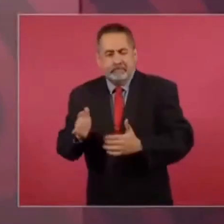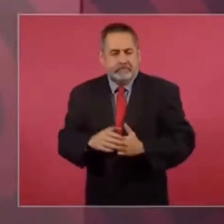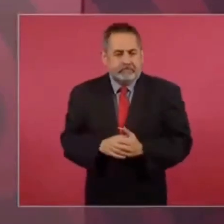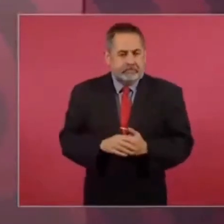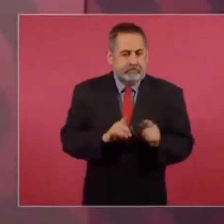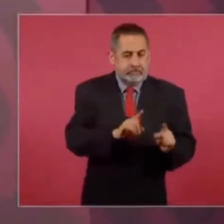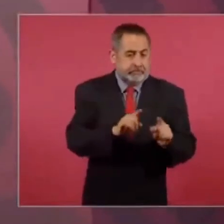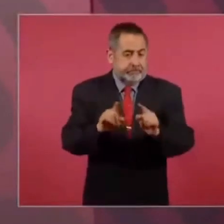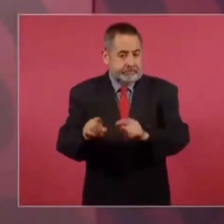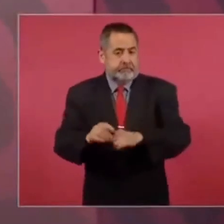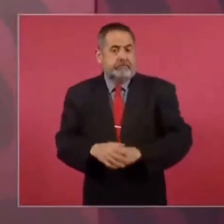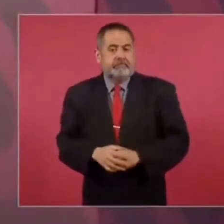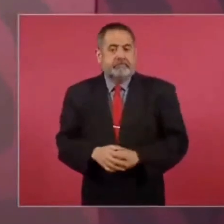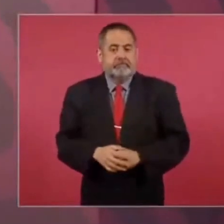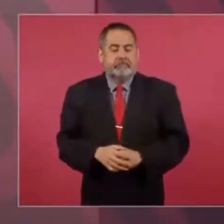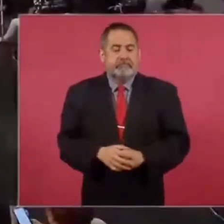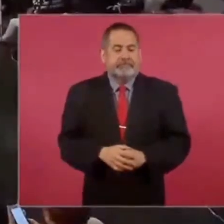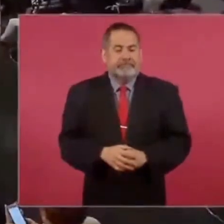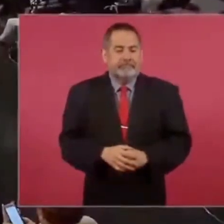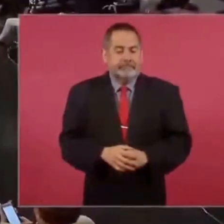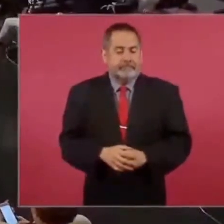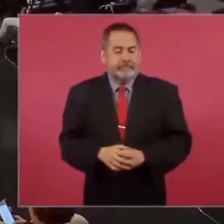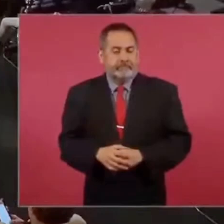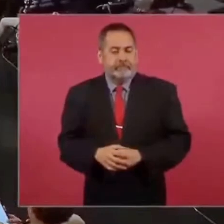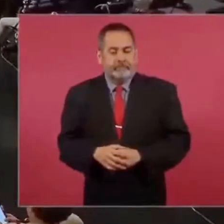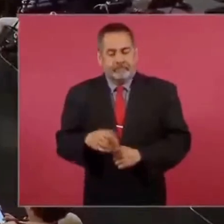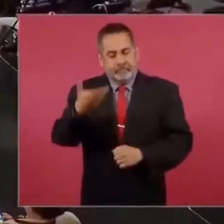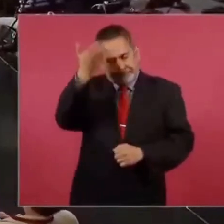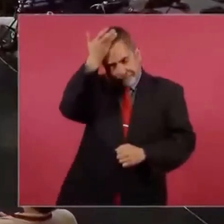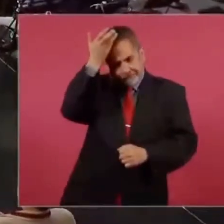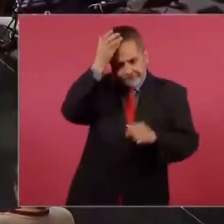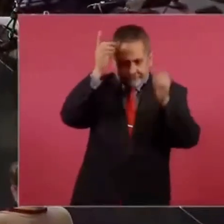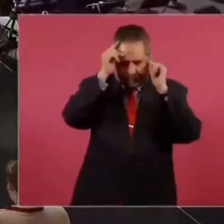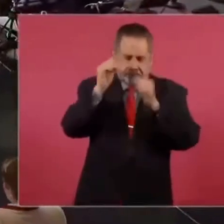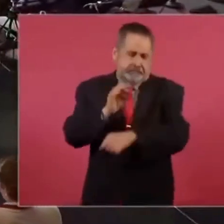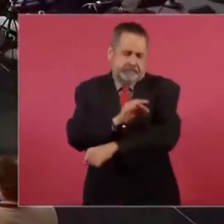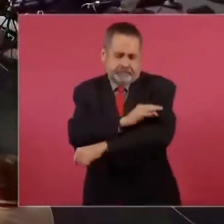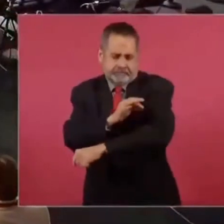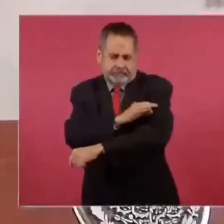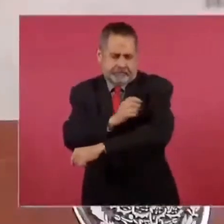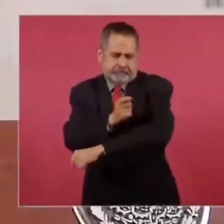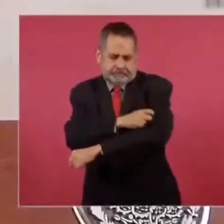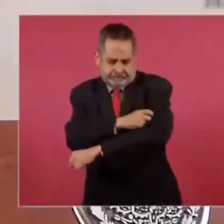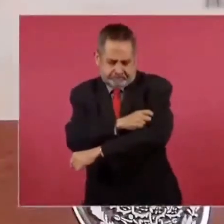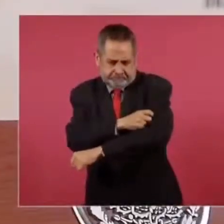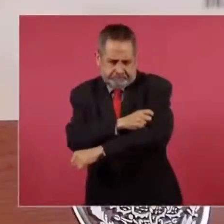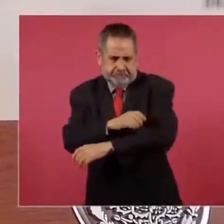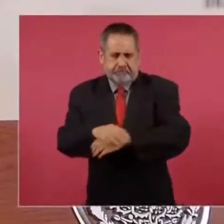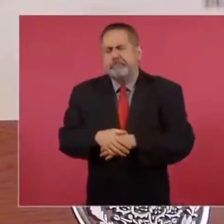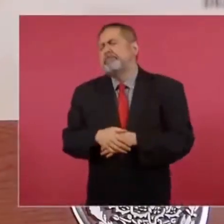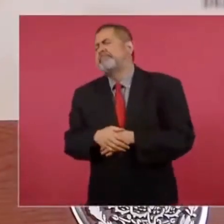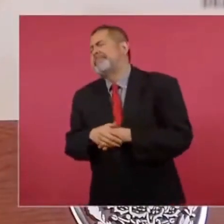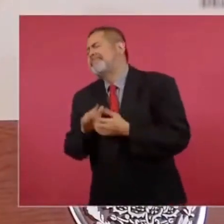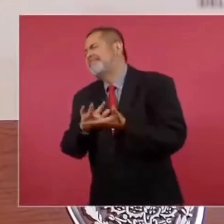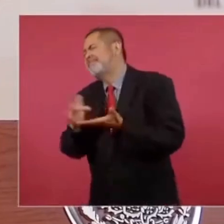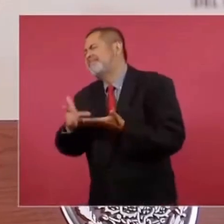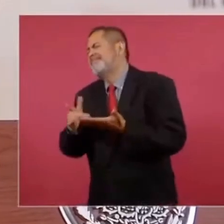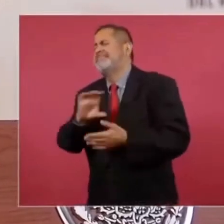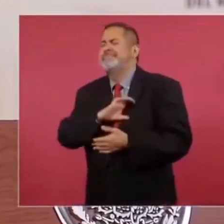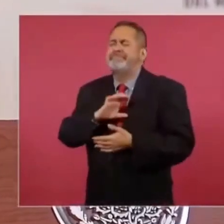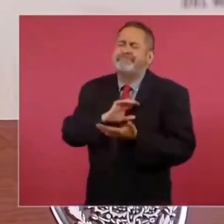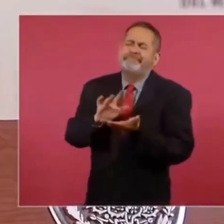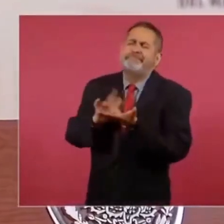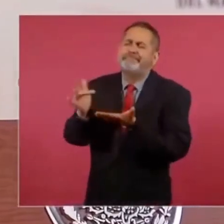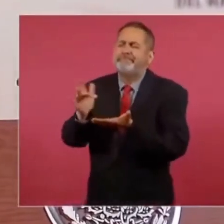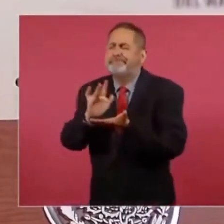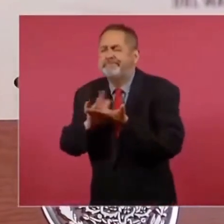llegaban y ya la enfermera les vacunaba, les inyectaba. Ay, muchísimas gracias,